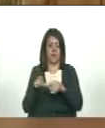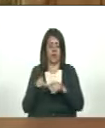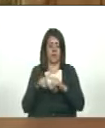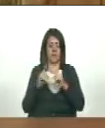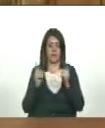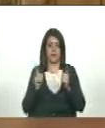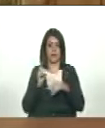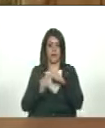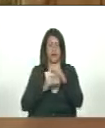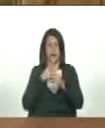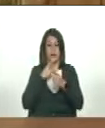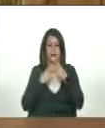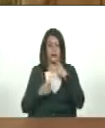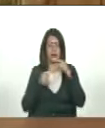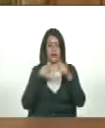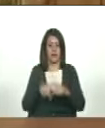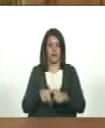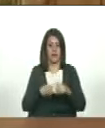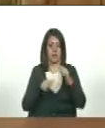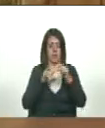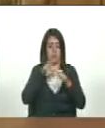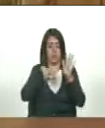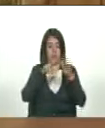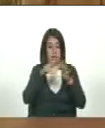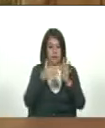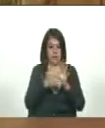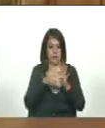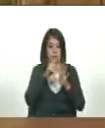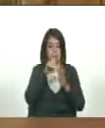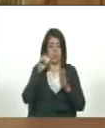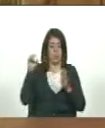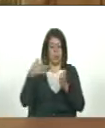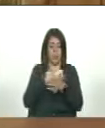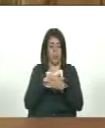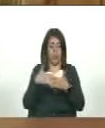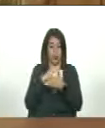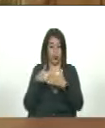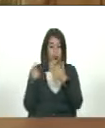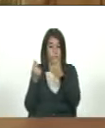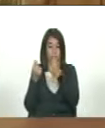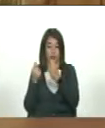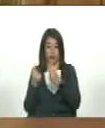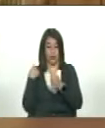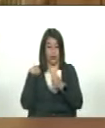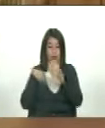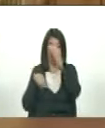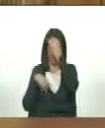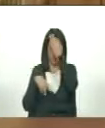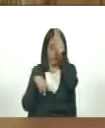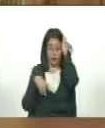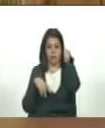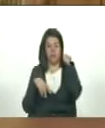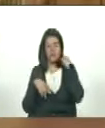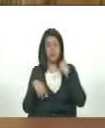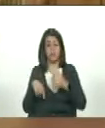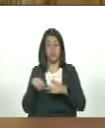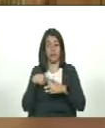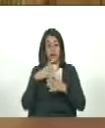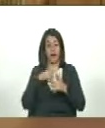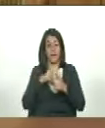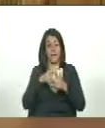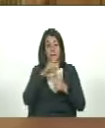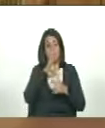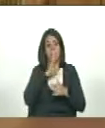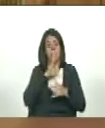más sino que decir que estos 13.100 millones de bolívares que tiene de egreso el Banco Central